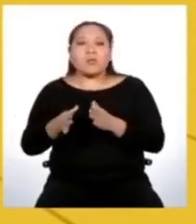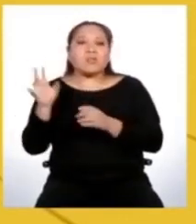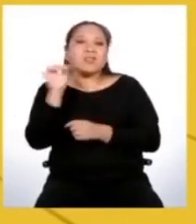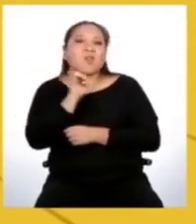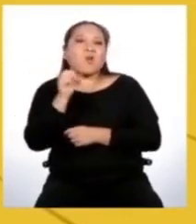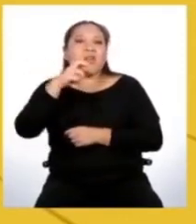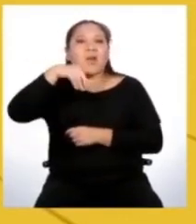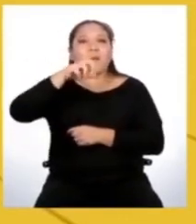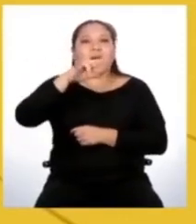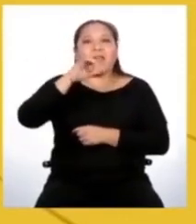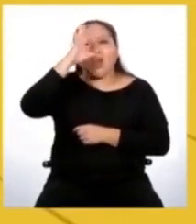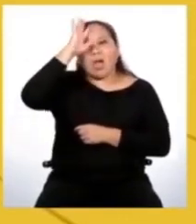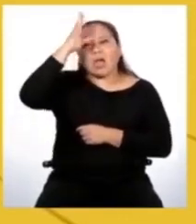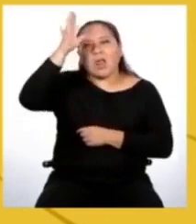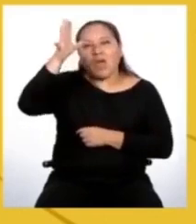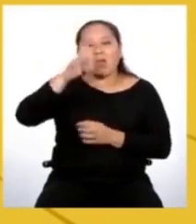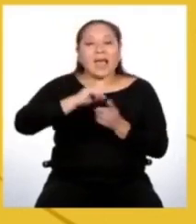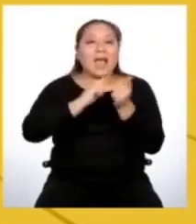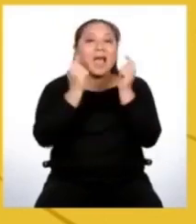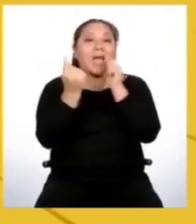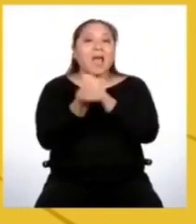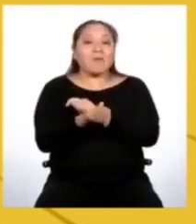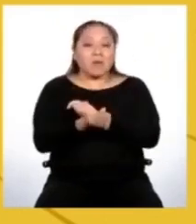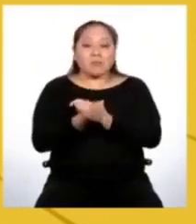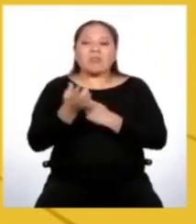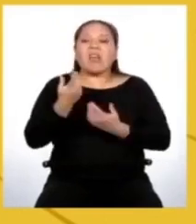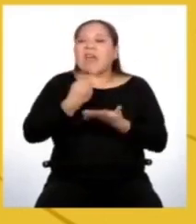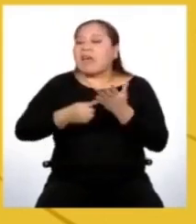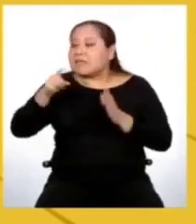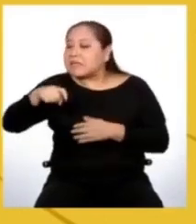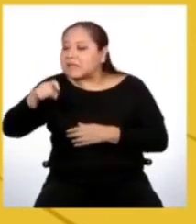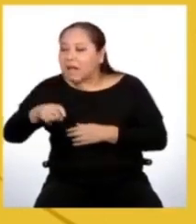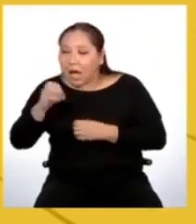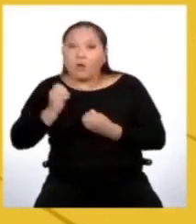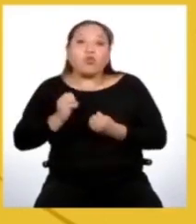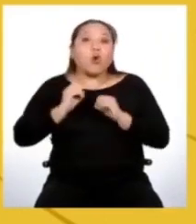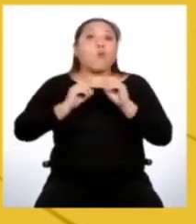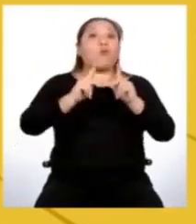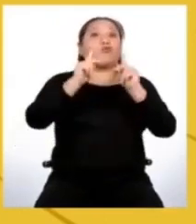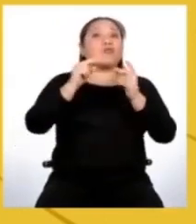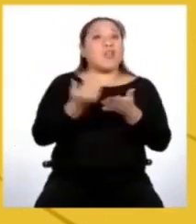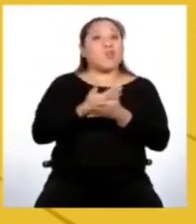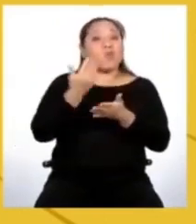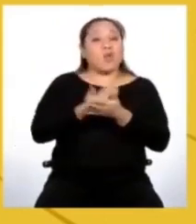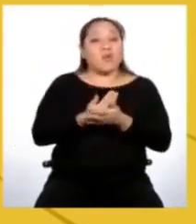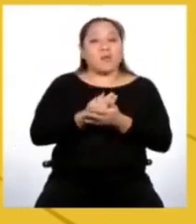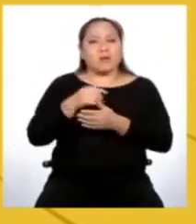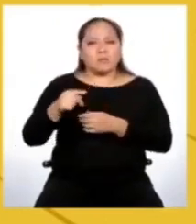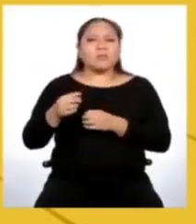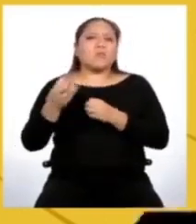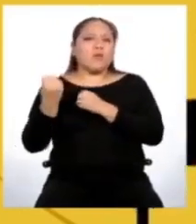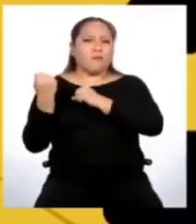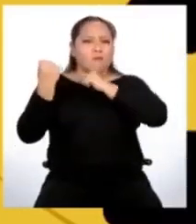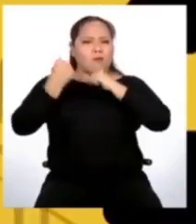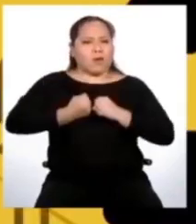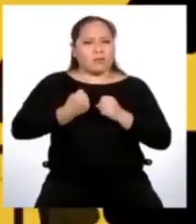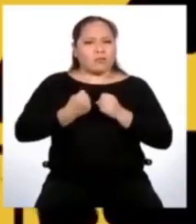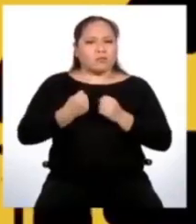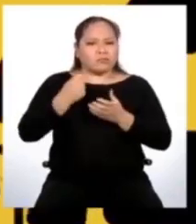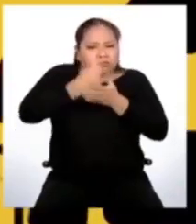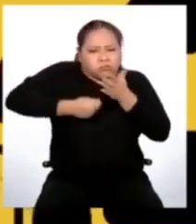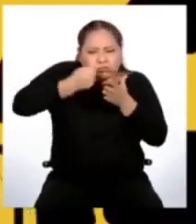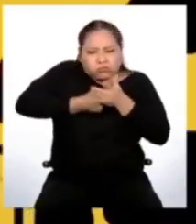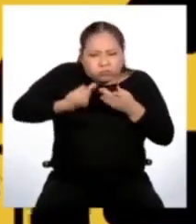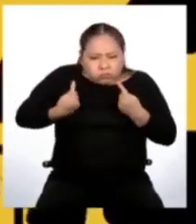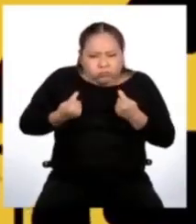Mario, creativos y transformamos las necesidades en oportunidades. En muchos casos somos fuertes y emprendedores, lo que no